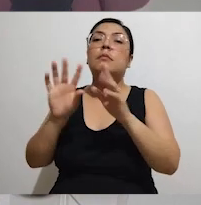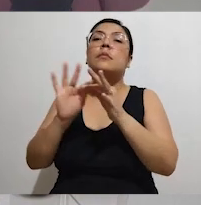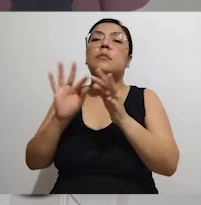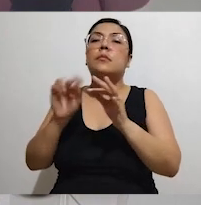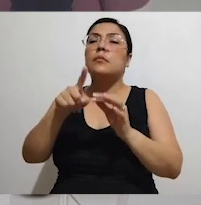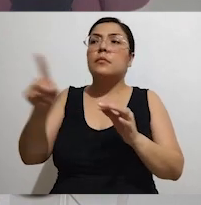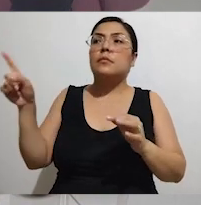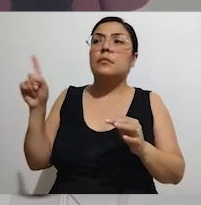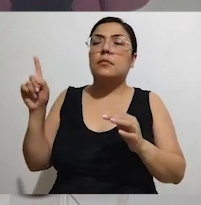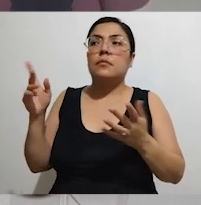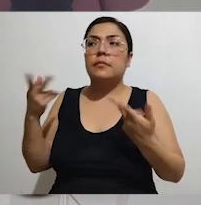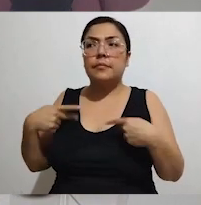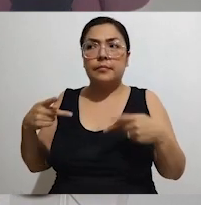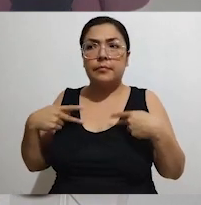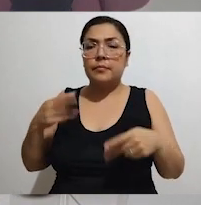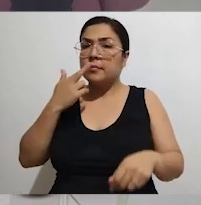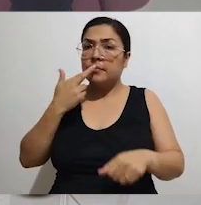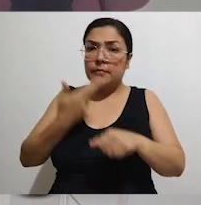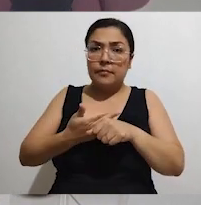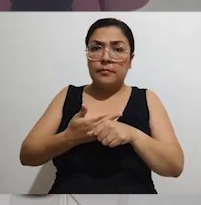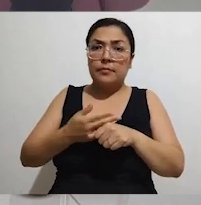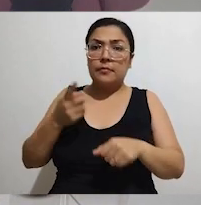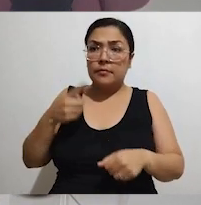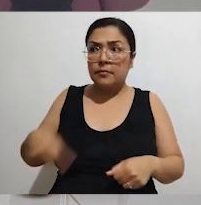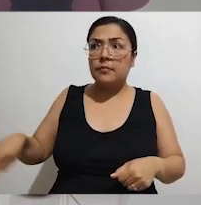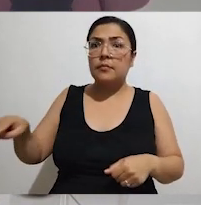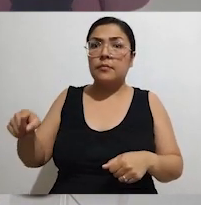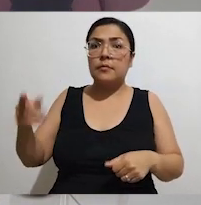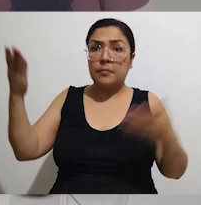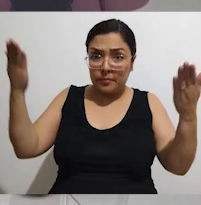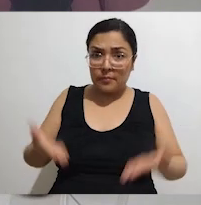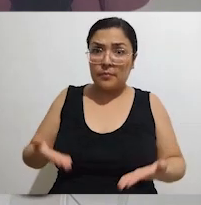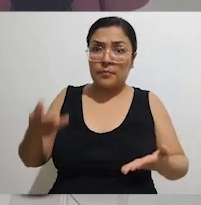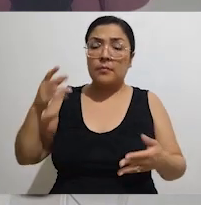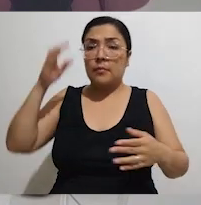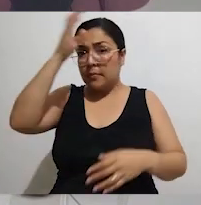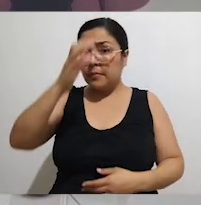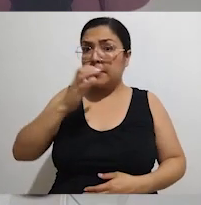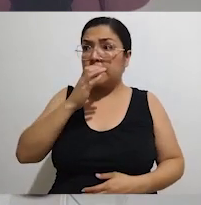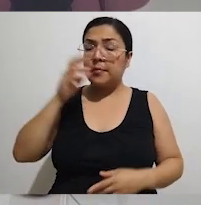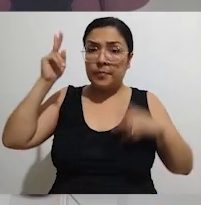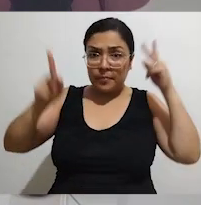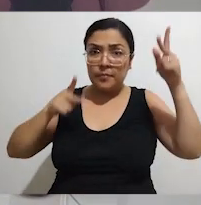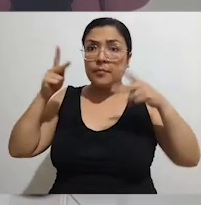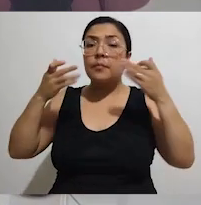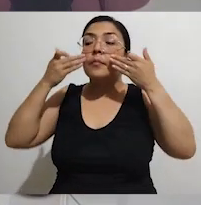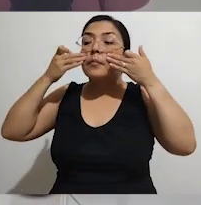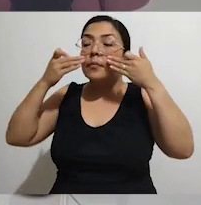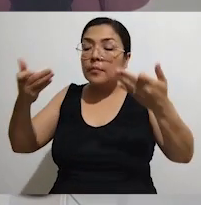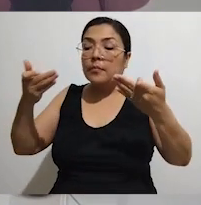actividades desarrollaron las personas que acudieron aquí al estado de Coahuila para visualizar, para observar, mejor